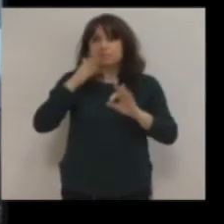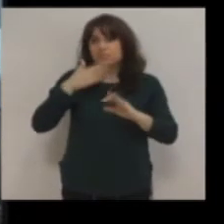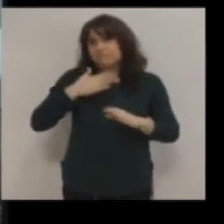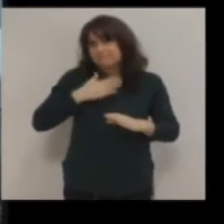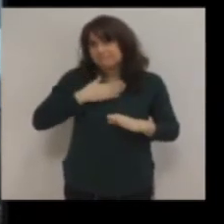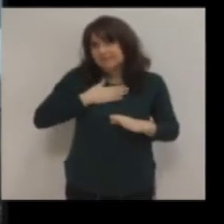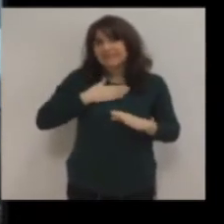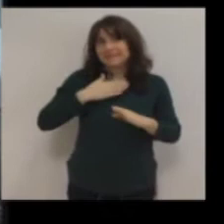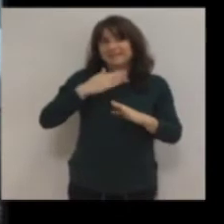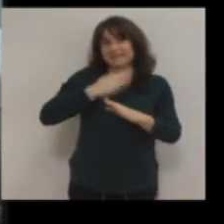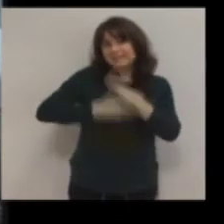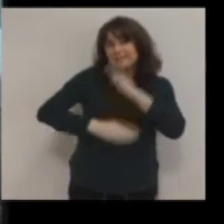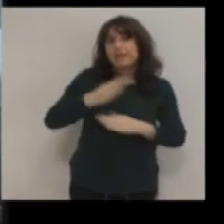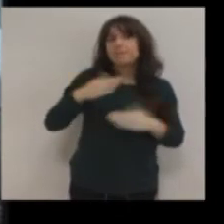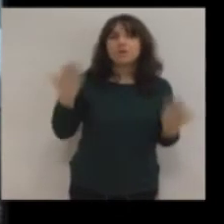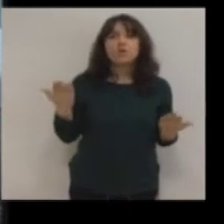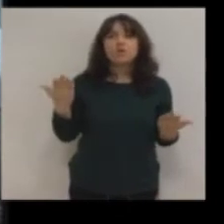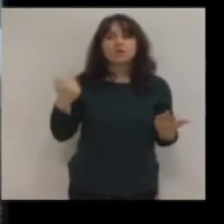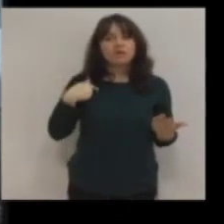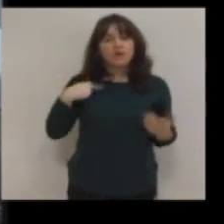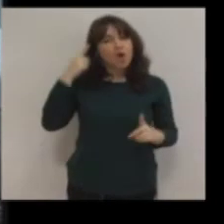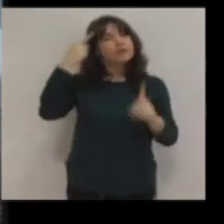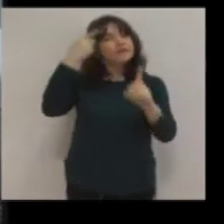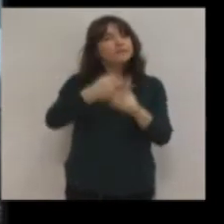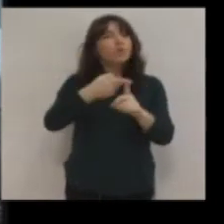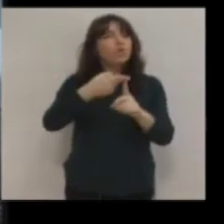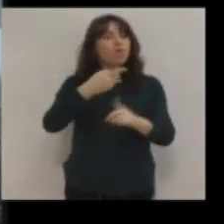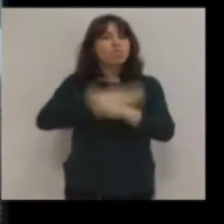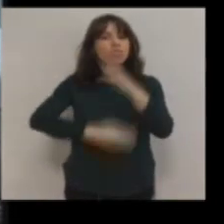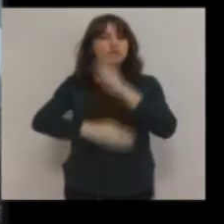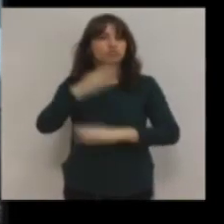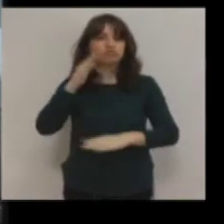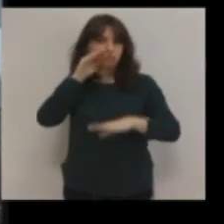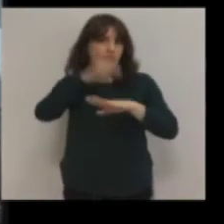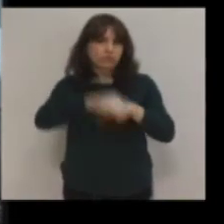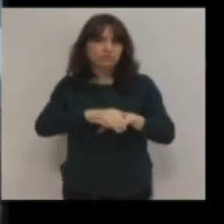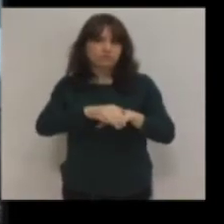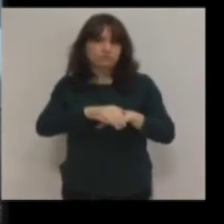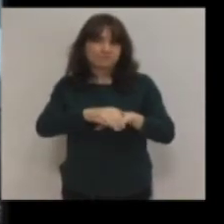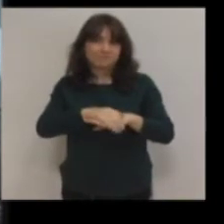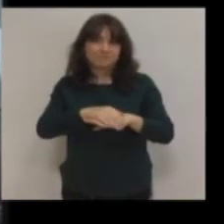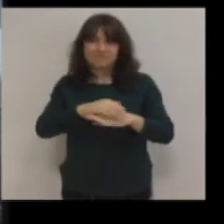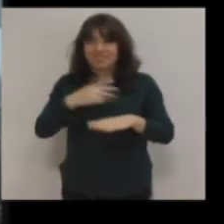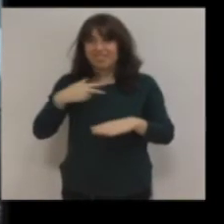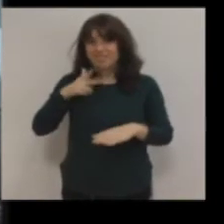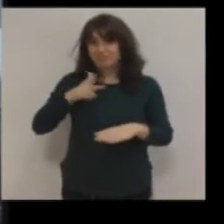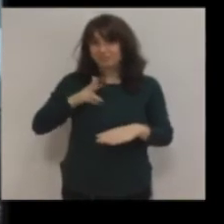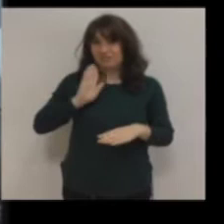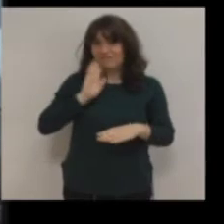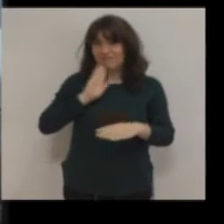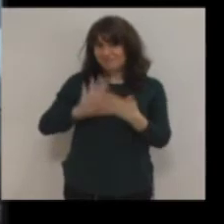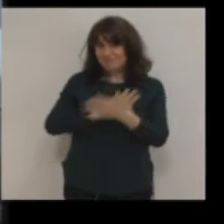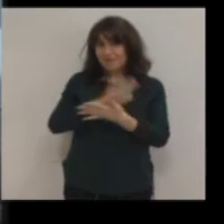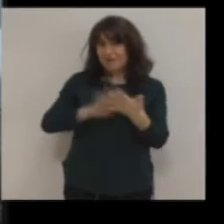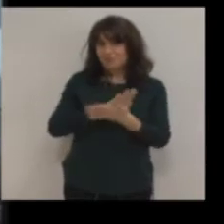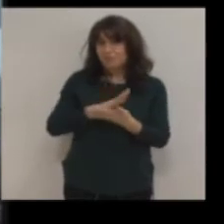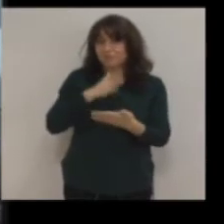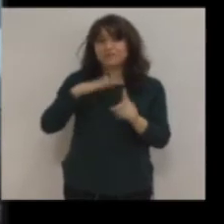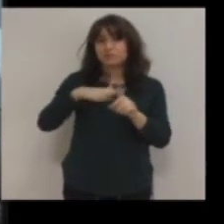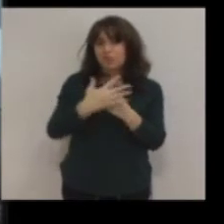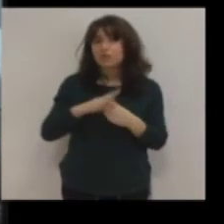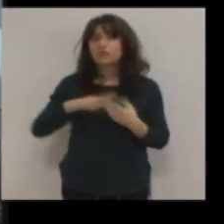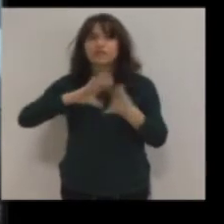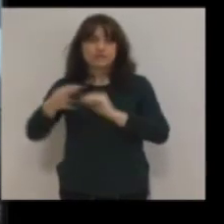discapacidad, pero más que nada para que se cumplan esos derechos iguales que comentabas antes de las situaciones y las circunstancias que hay que adaptar. En cuanto